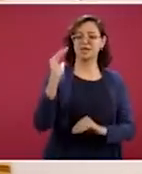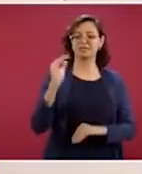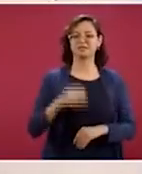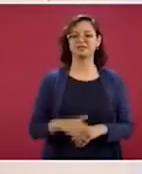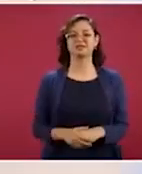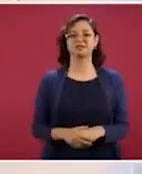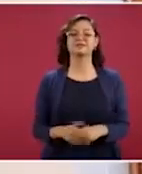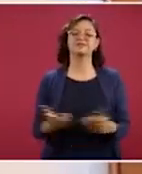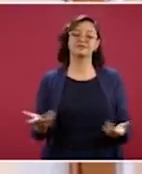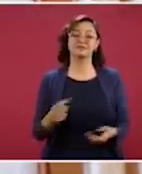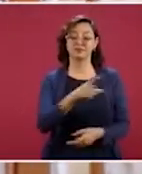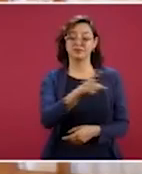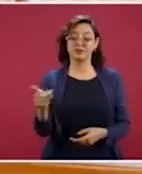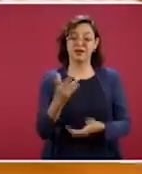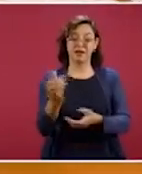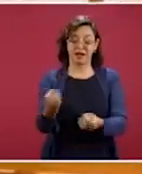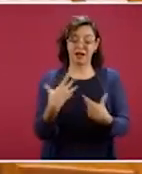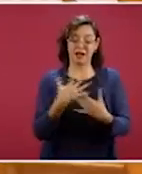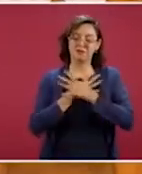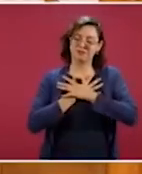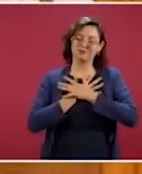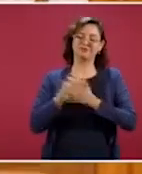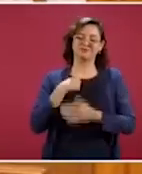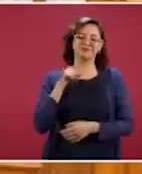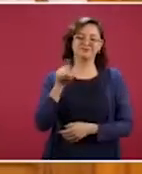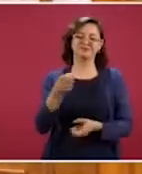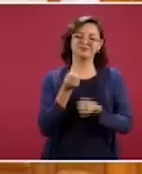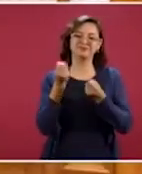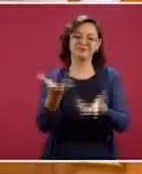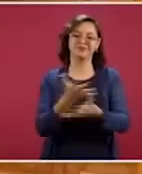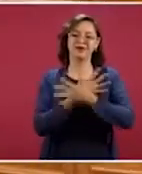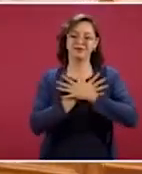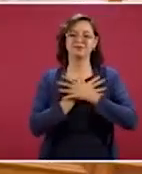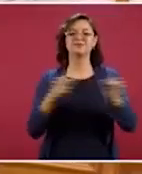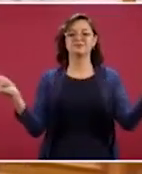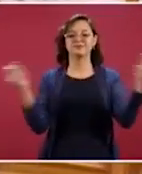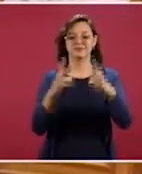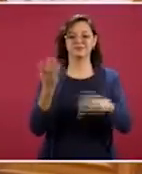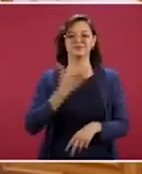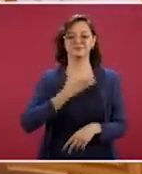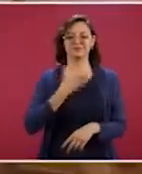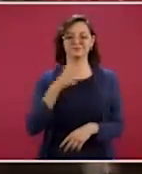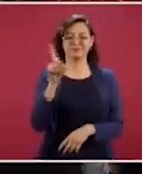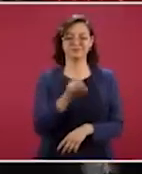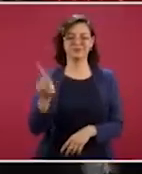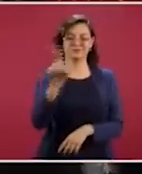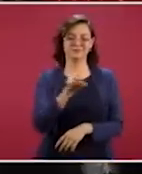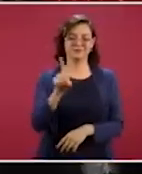porque amor con amor se paga. Nos vemos en el Zócalo el domingo.